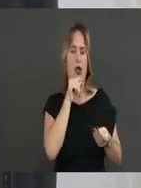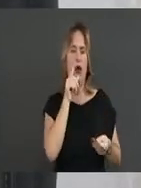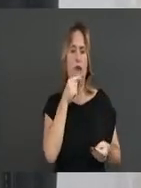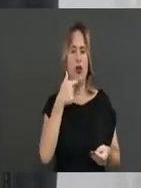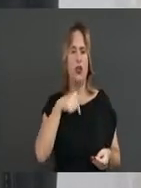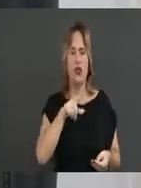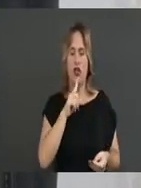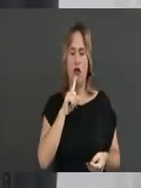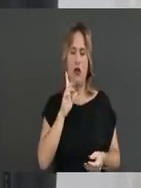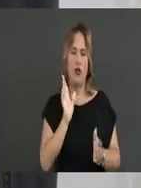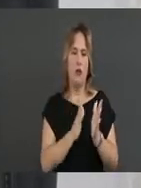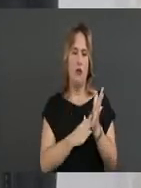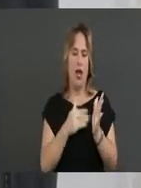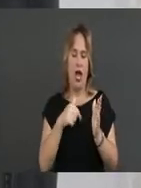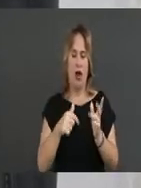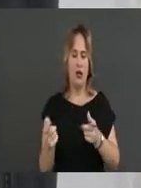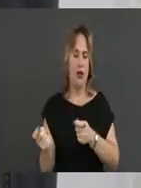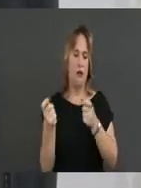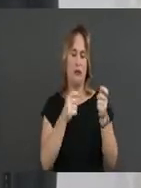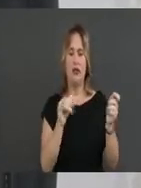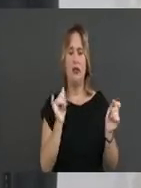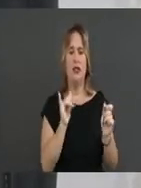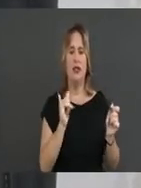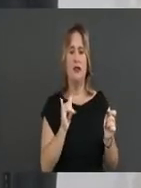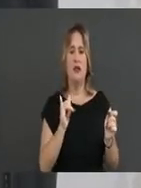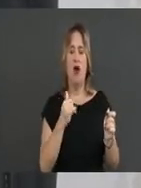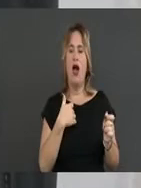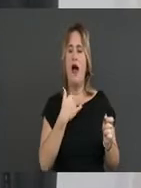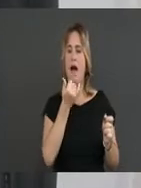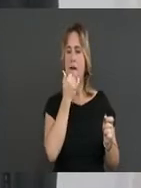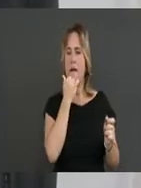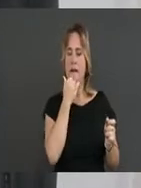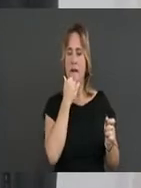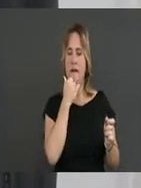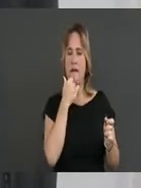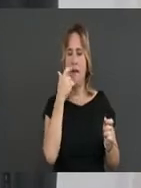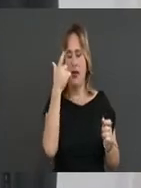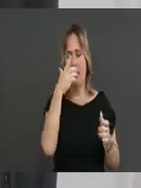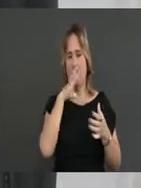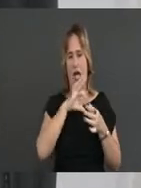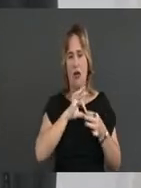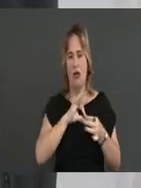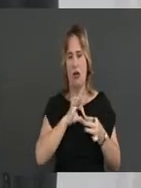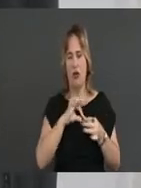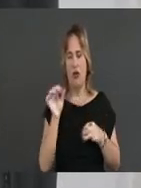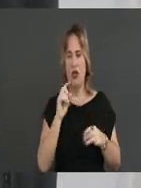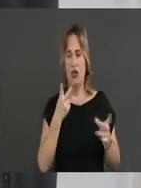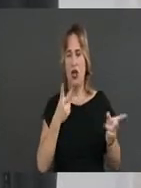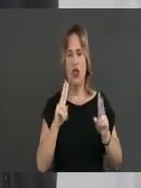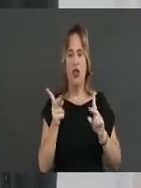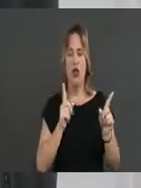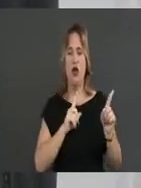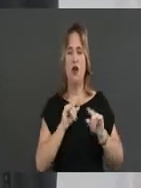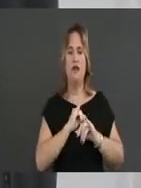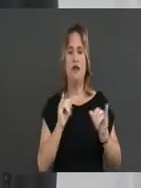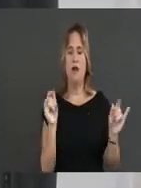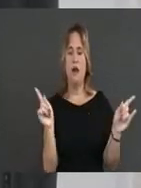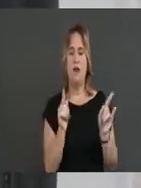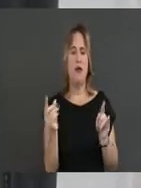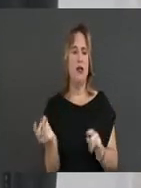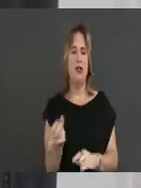pollo en el mes de junio, y ahora tendremos que hacer lo mismo con las afectaciones del mes de julio. Esas son las dos informaciones muy sintéticas, muy